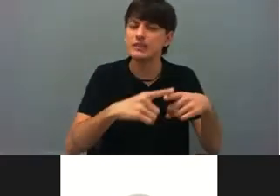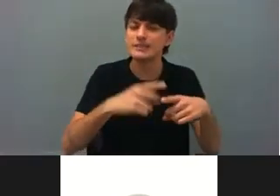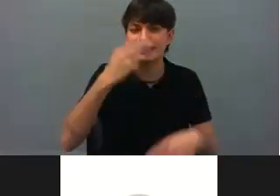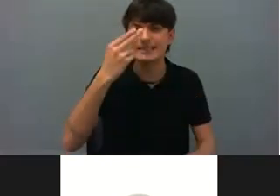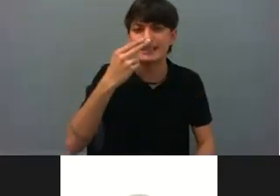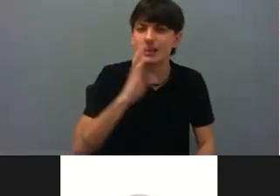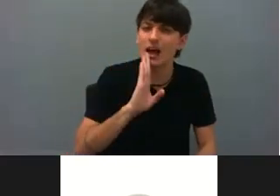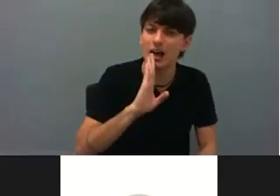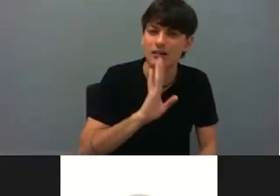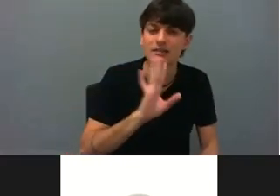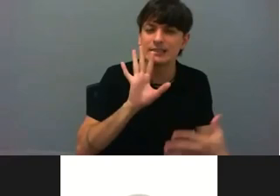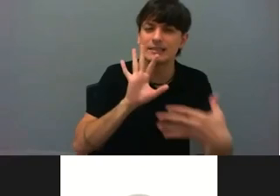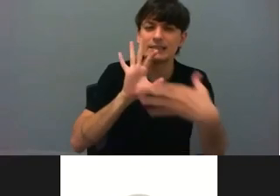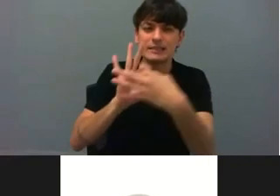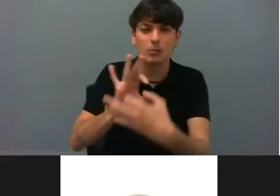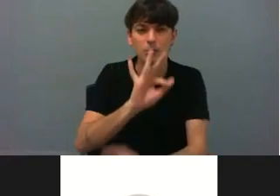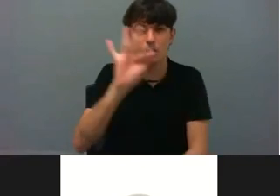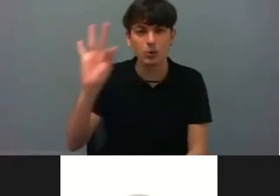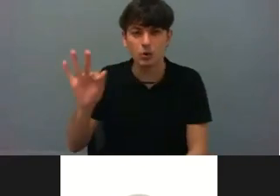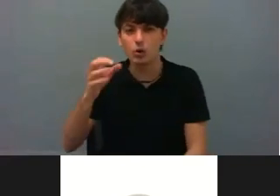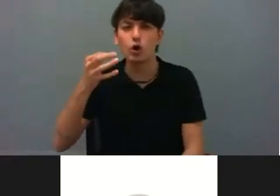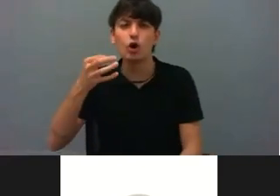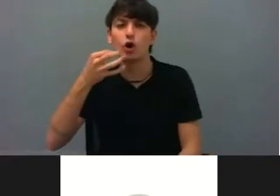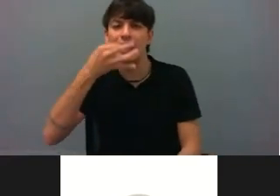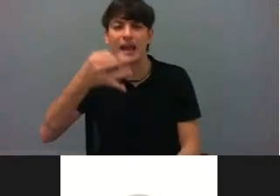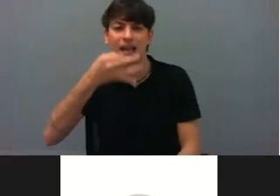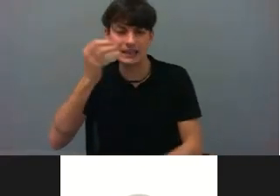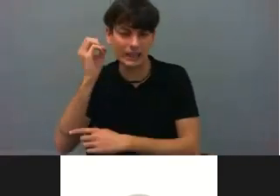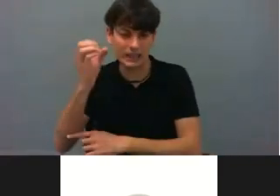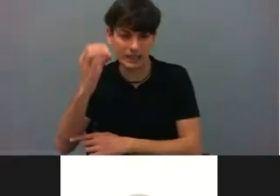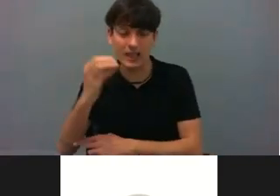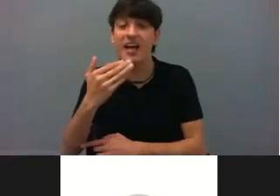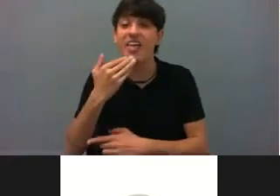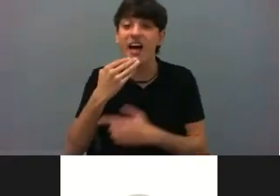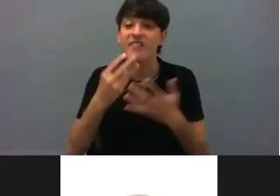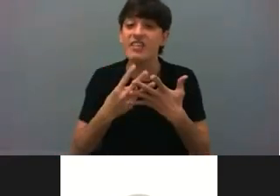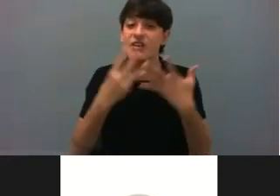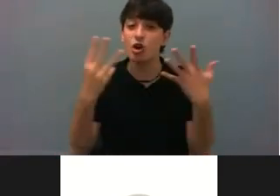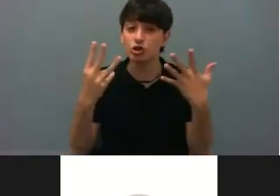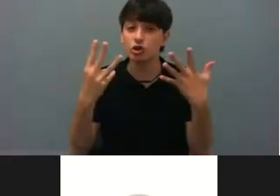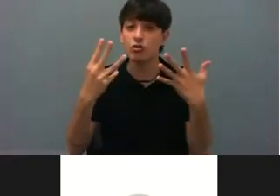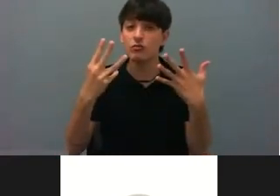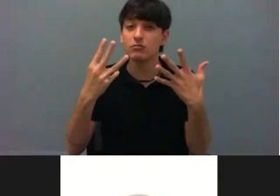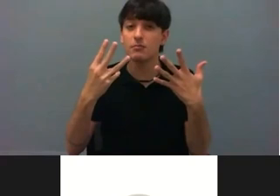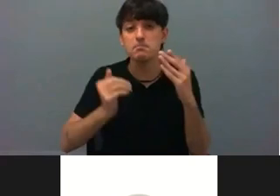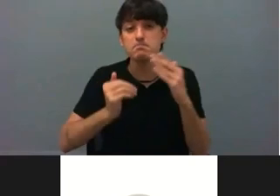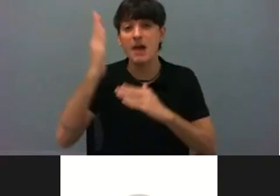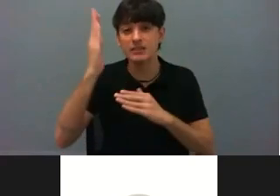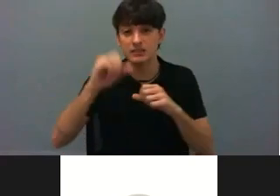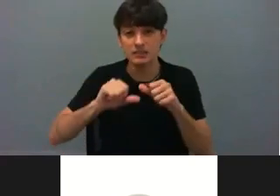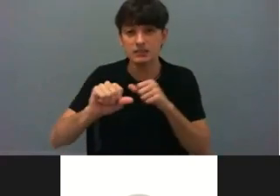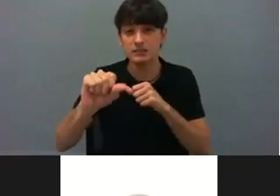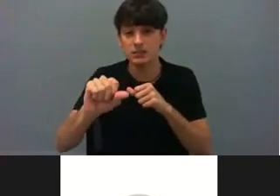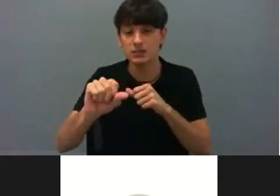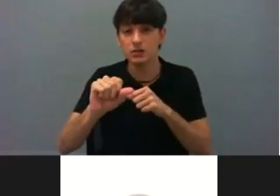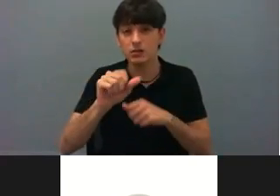ponente. ¿Es suficiente el tipo de prestaciones sociales a partir de los 18 años? Una persona, un hombre, una mujer con